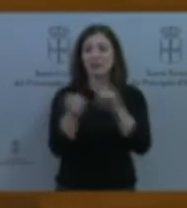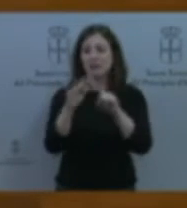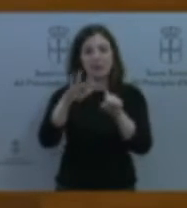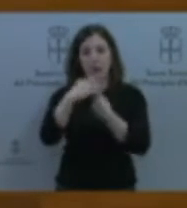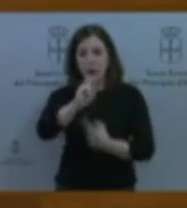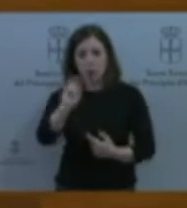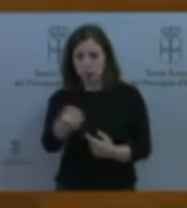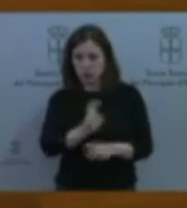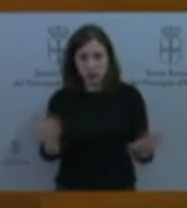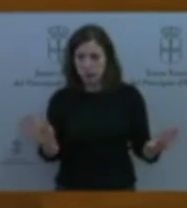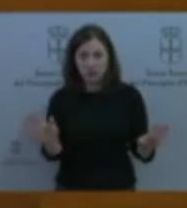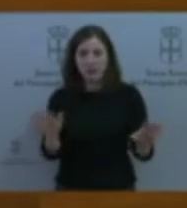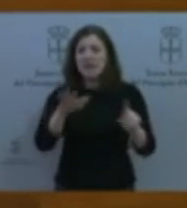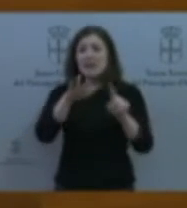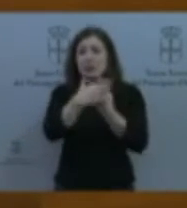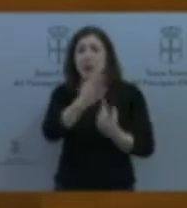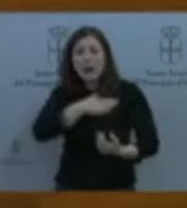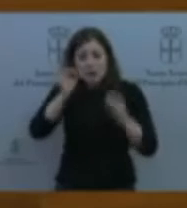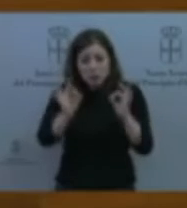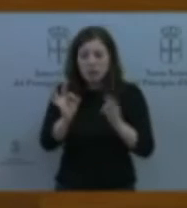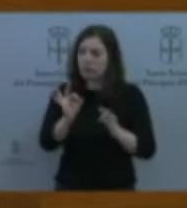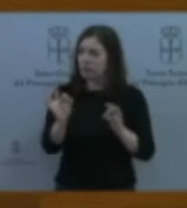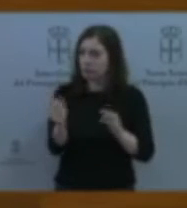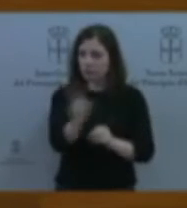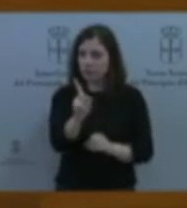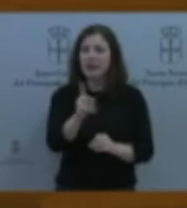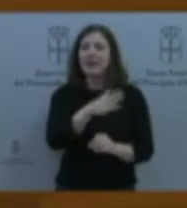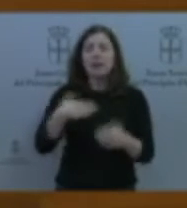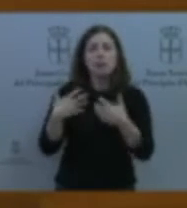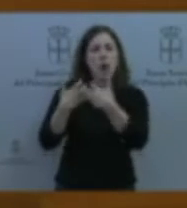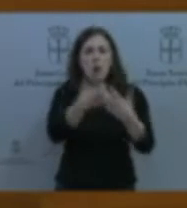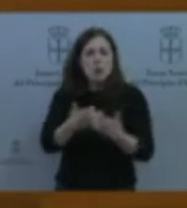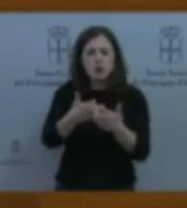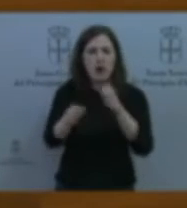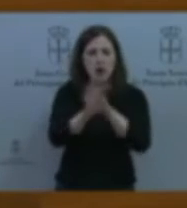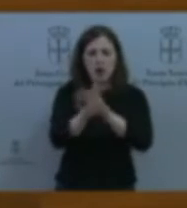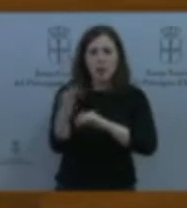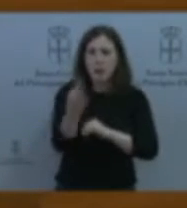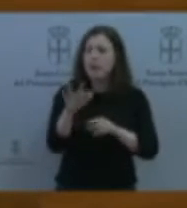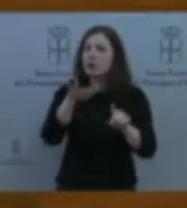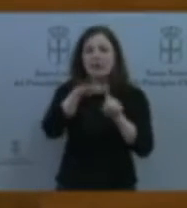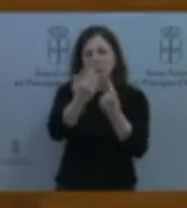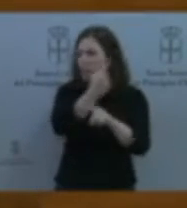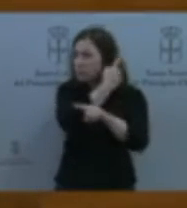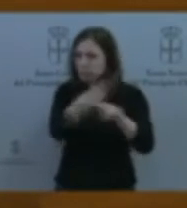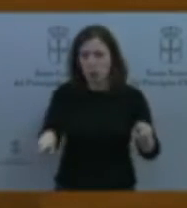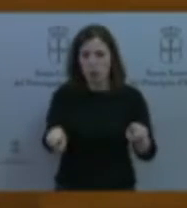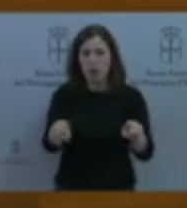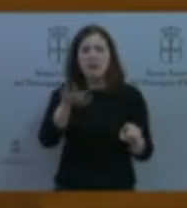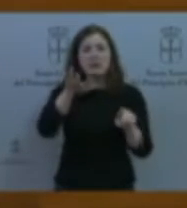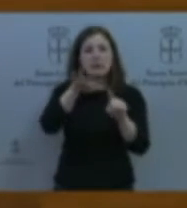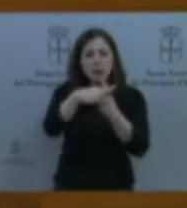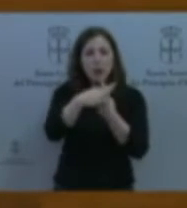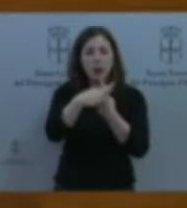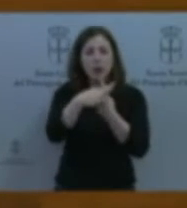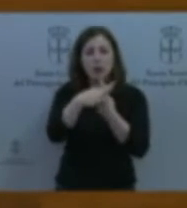situación que tenemos que seguir peleando, pero es una situación bien distinta y es una situación que se ha conseguido a base de hacer